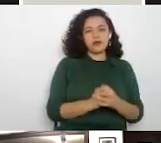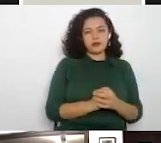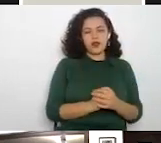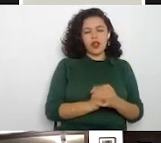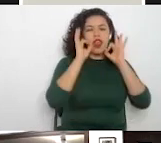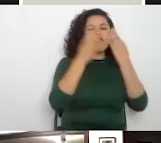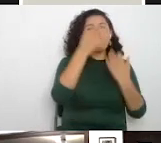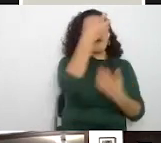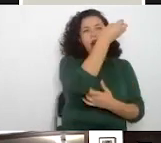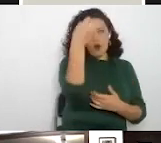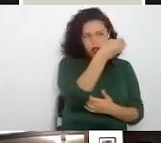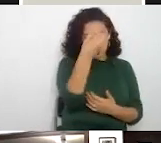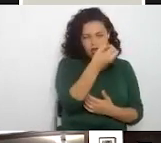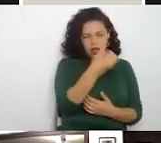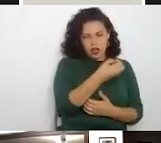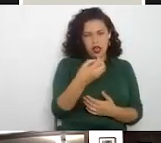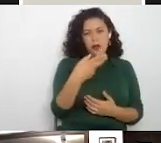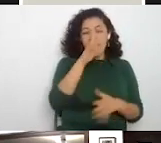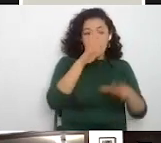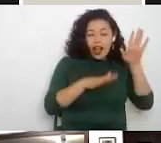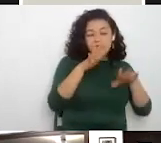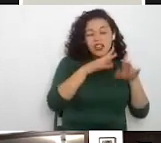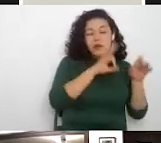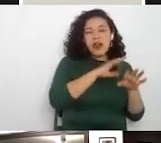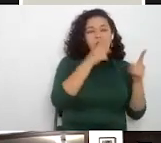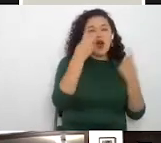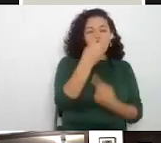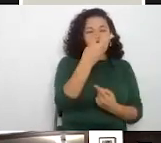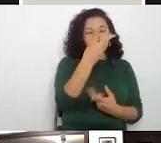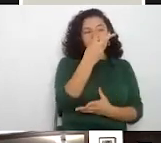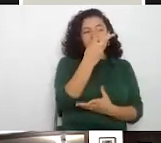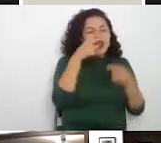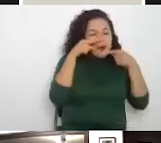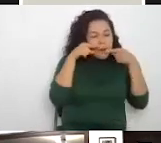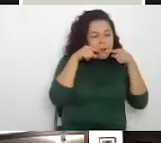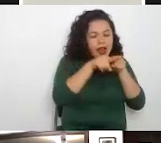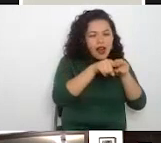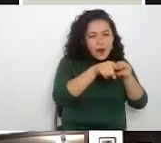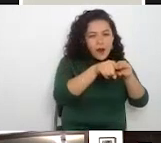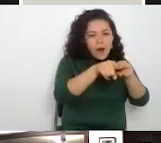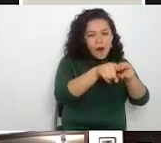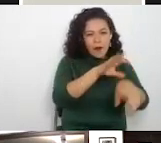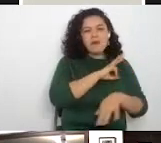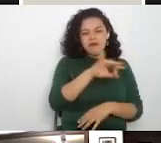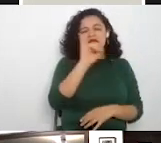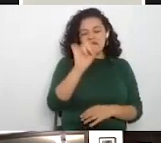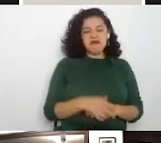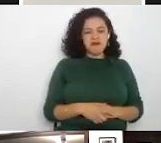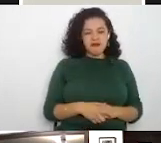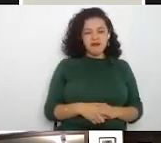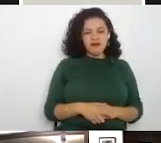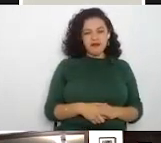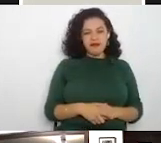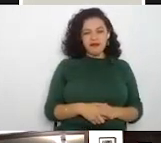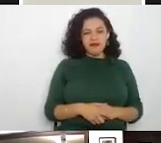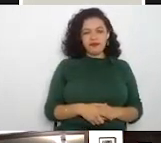secuencial, pero en ocasiones sí podemos hacer dos actividades en forma paralela, ¿no?